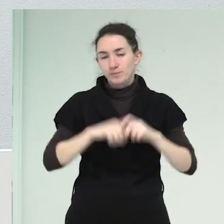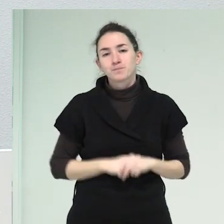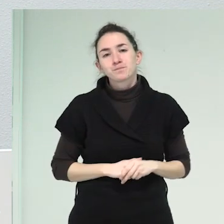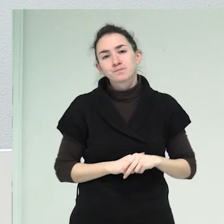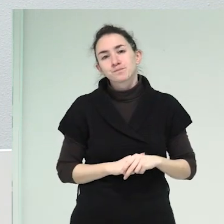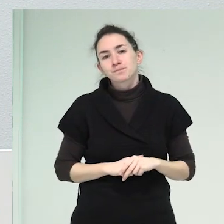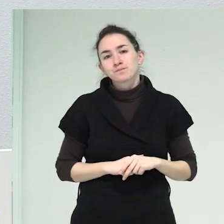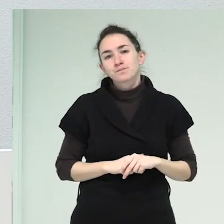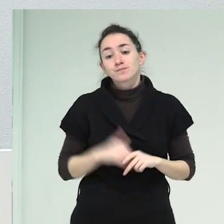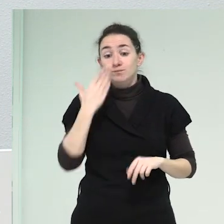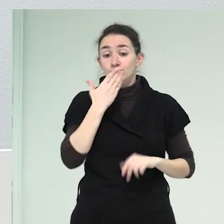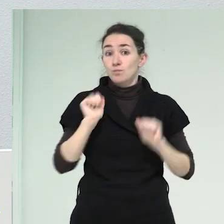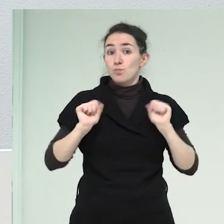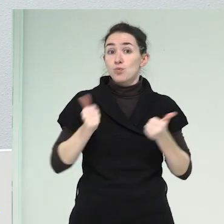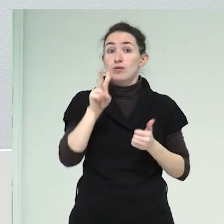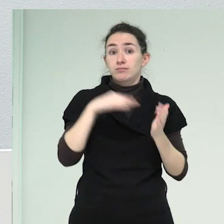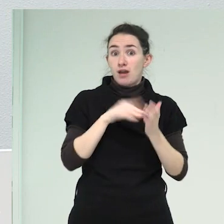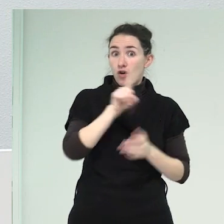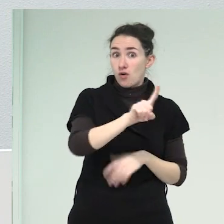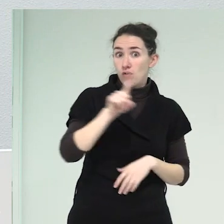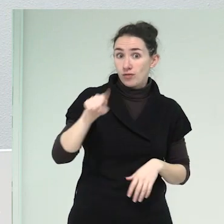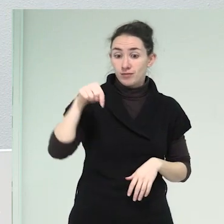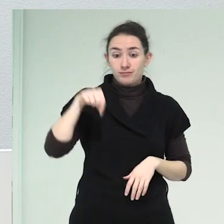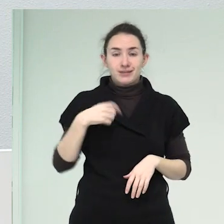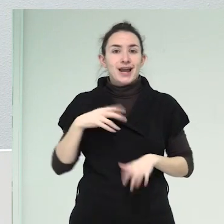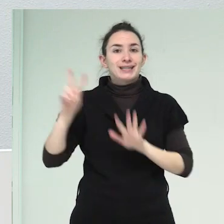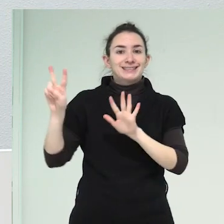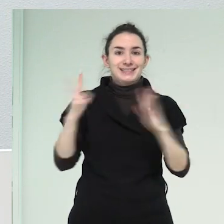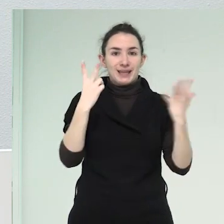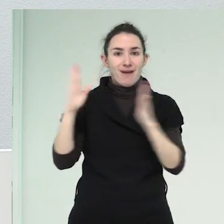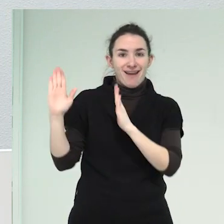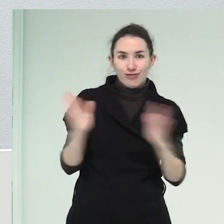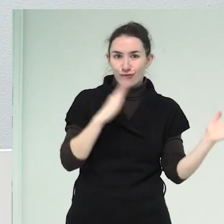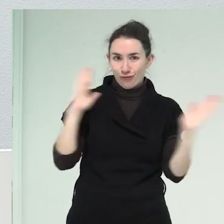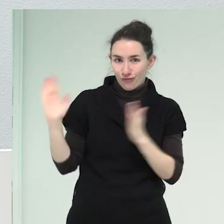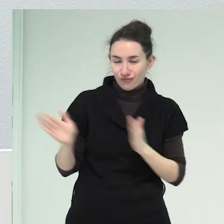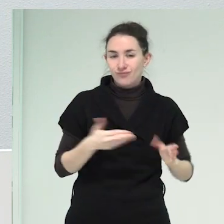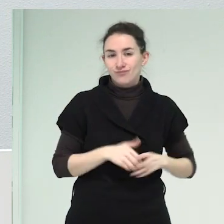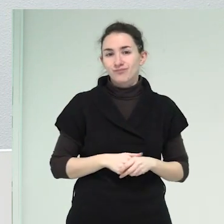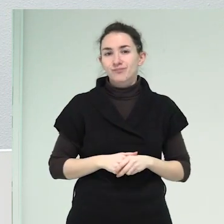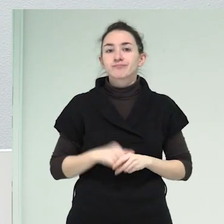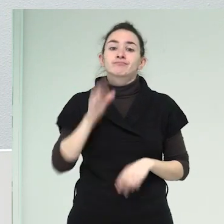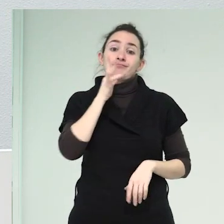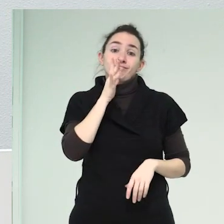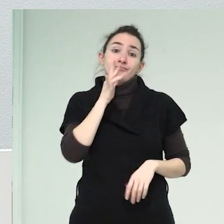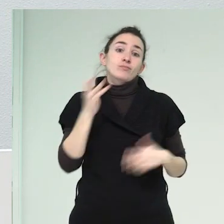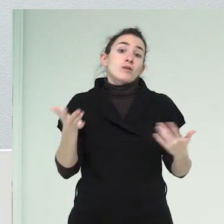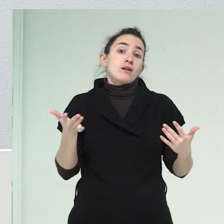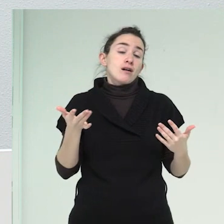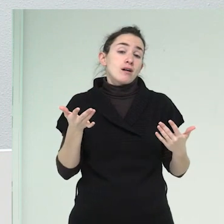La escuela empezó en el 2011, con este ya es la séptima edición, y ahora empieza